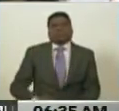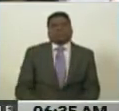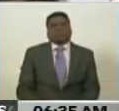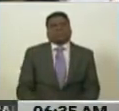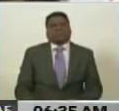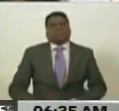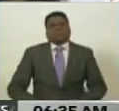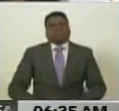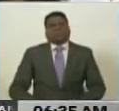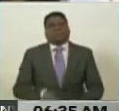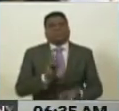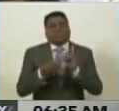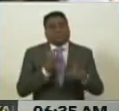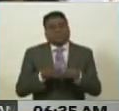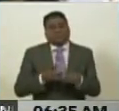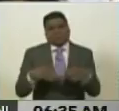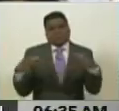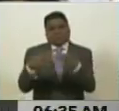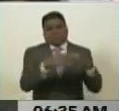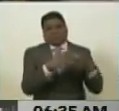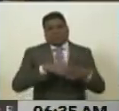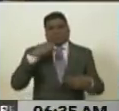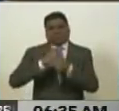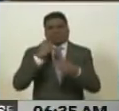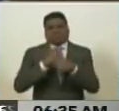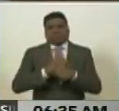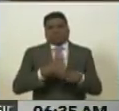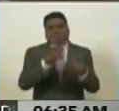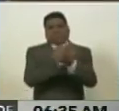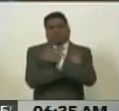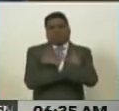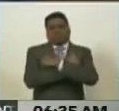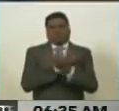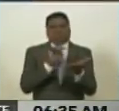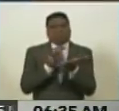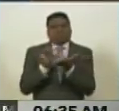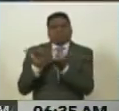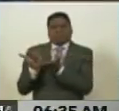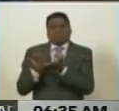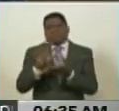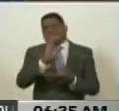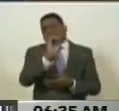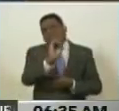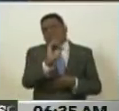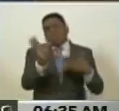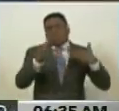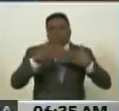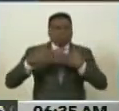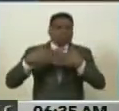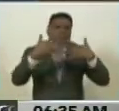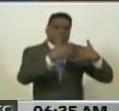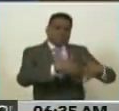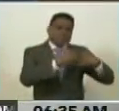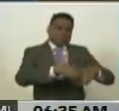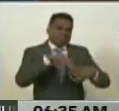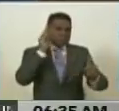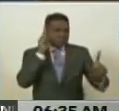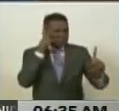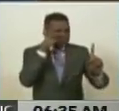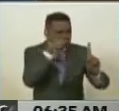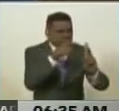algunos factores hablan de desempleo y hablan de cierre de empresas, el presidente de la República dice que se propone la meta de llevar el